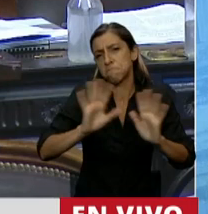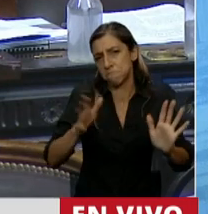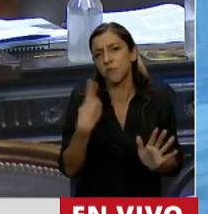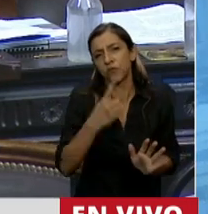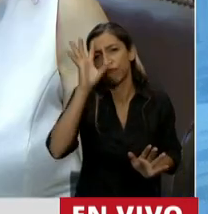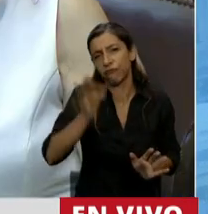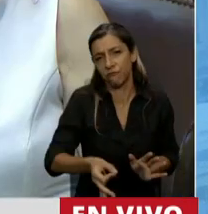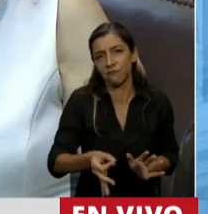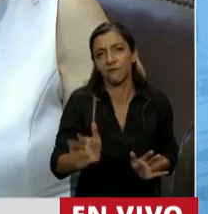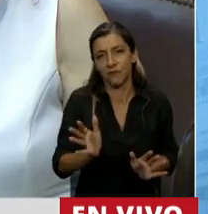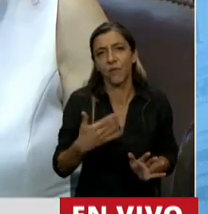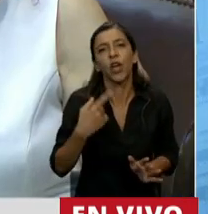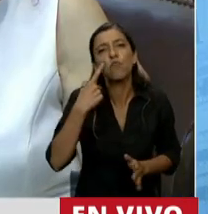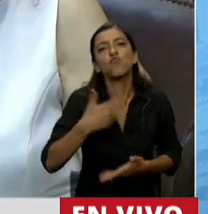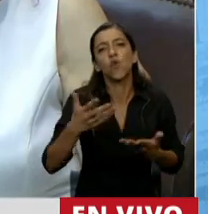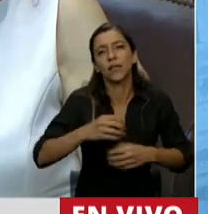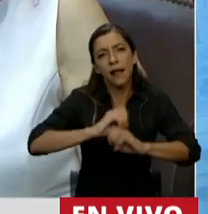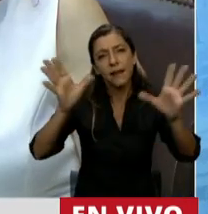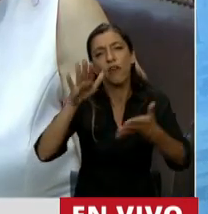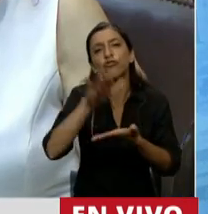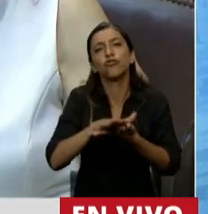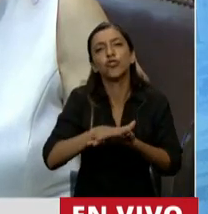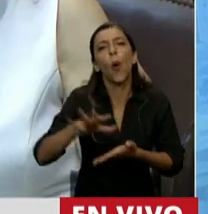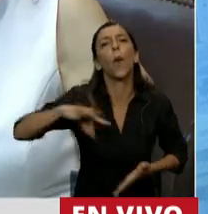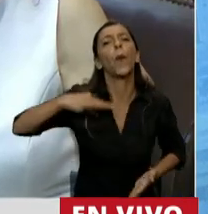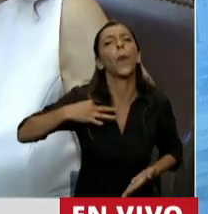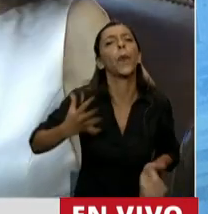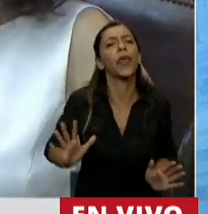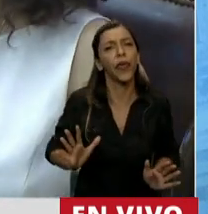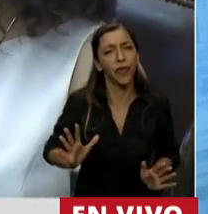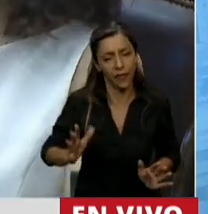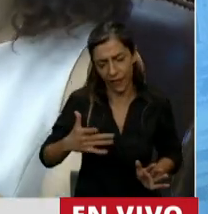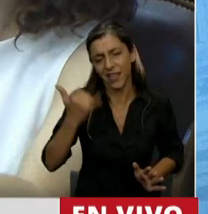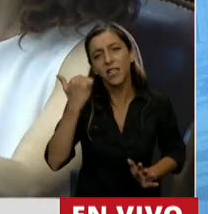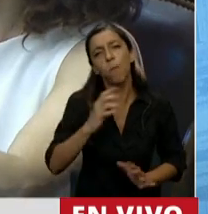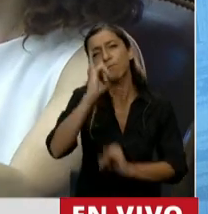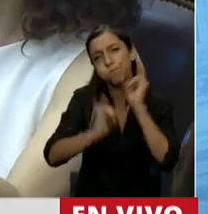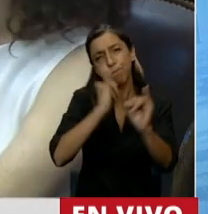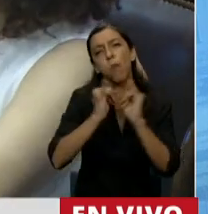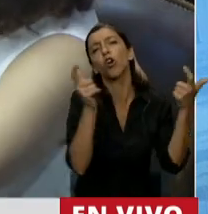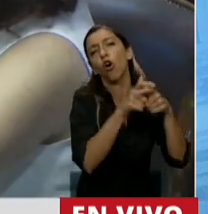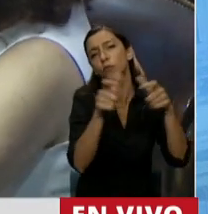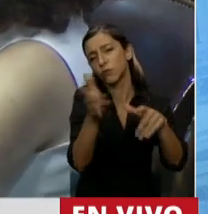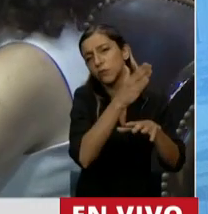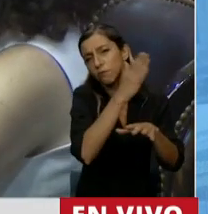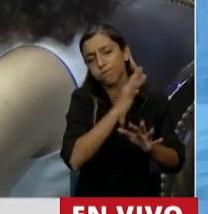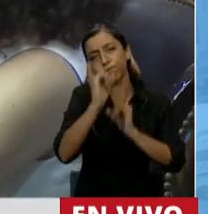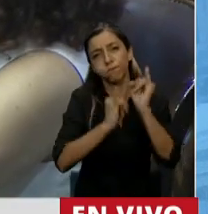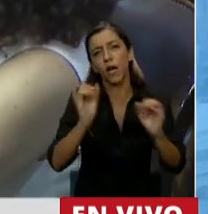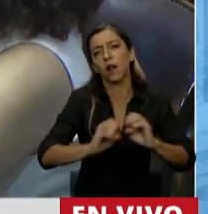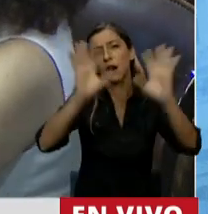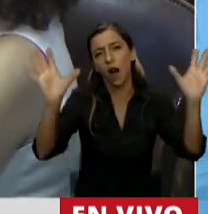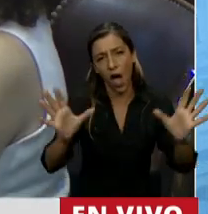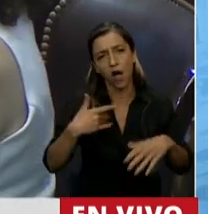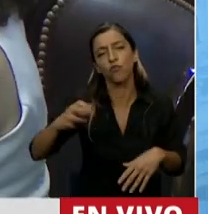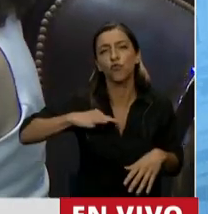diferencian claramente lo que es la vida de la persona, porque ya se ha hablado y ya se ha dicho en todas las comisiones y ya se ha discutido a través